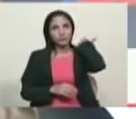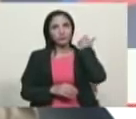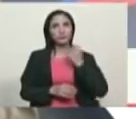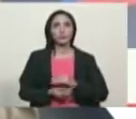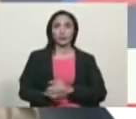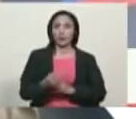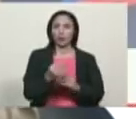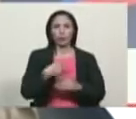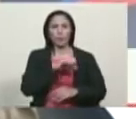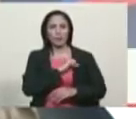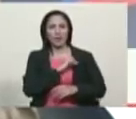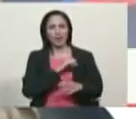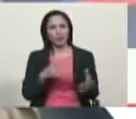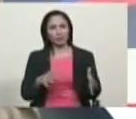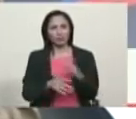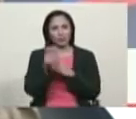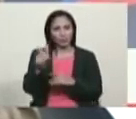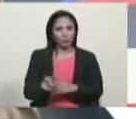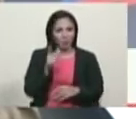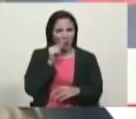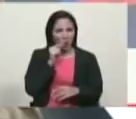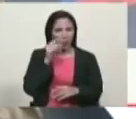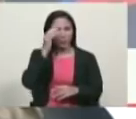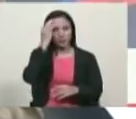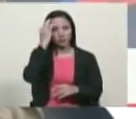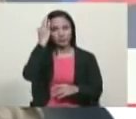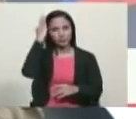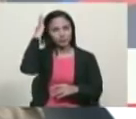Producto de la cobardía de Pedro Sánchez.